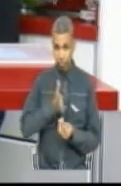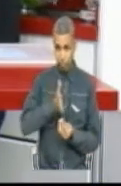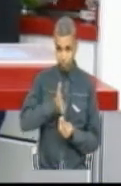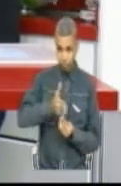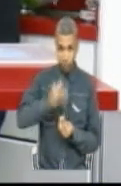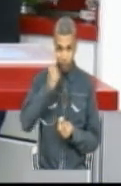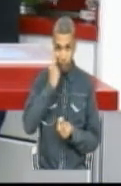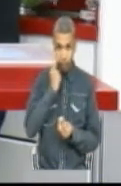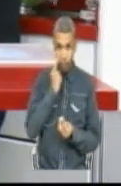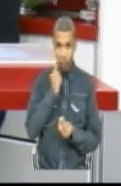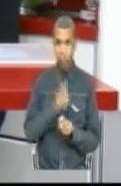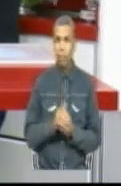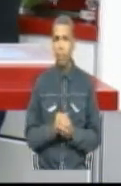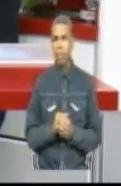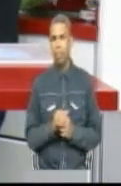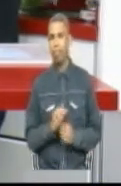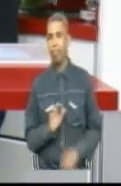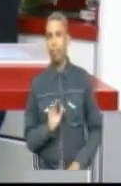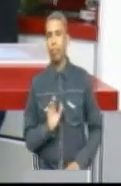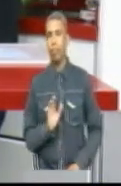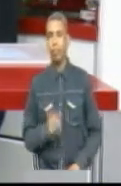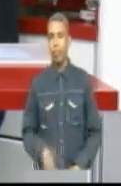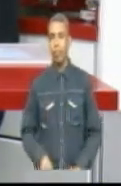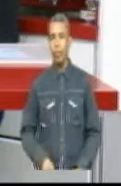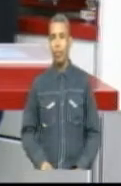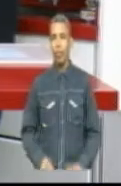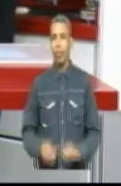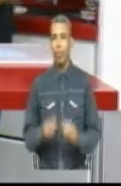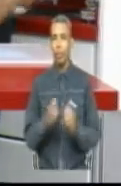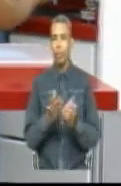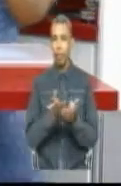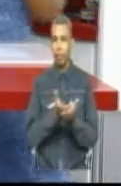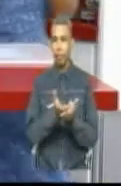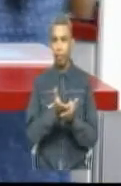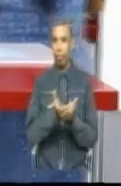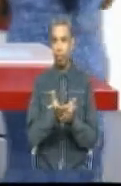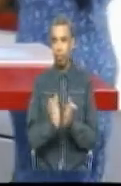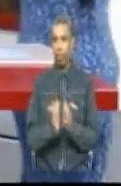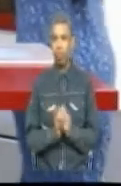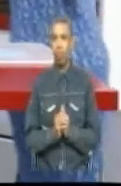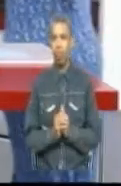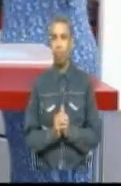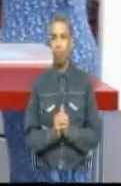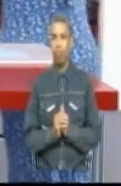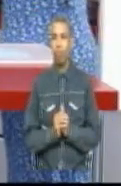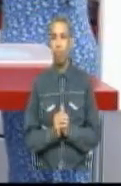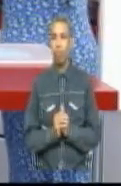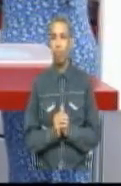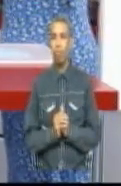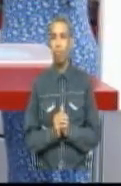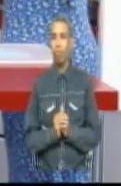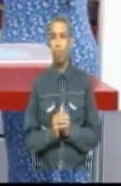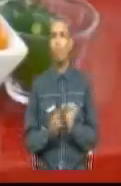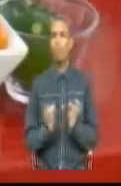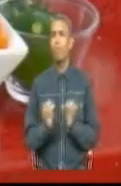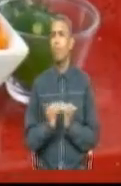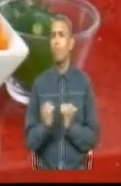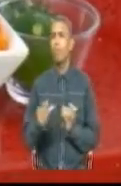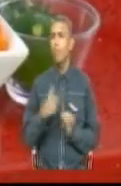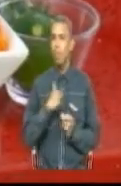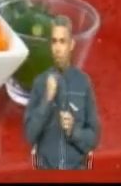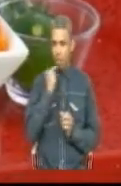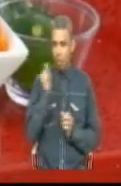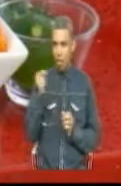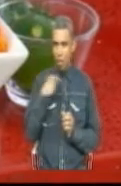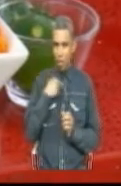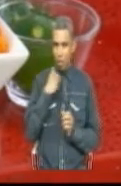televidentes contándoles programas a más de la cocina tú como ama de casa que es lo que cuál es el sentir por la cocina que a ti más te